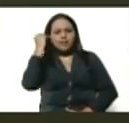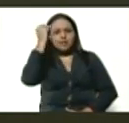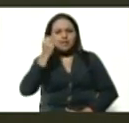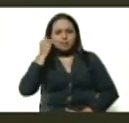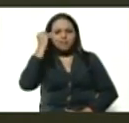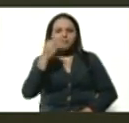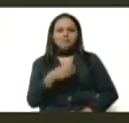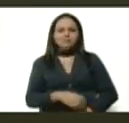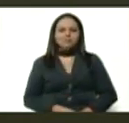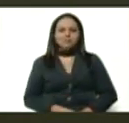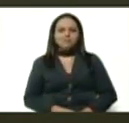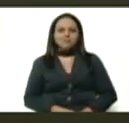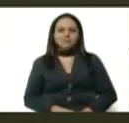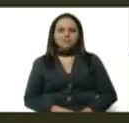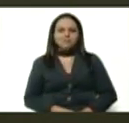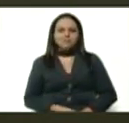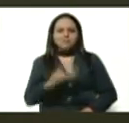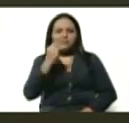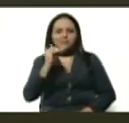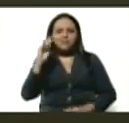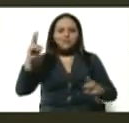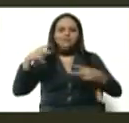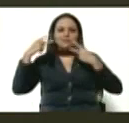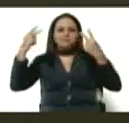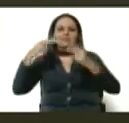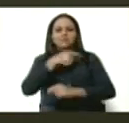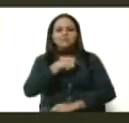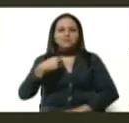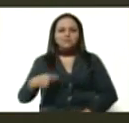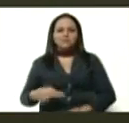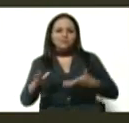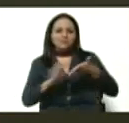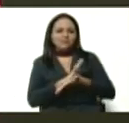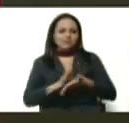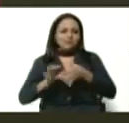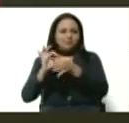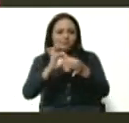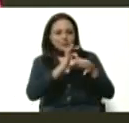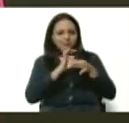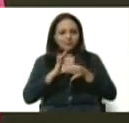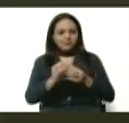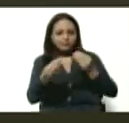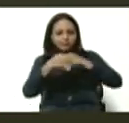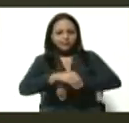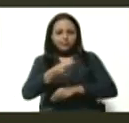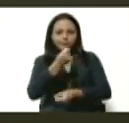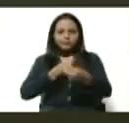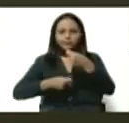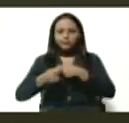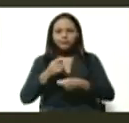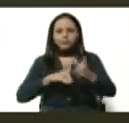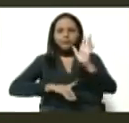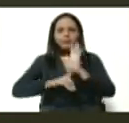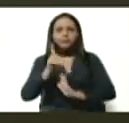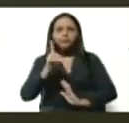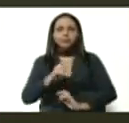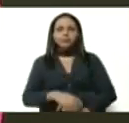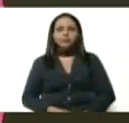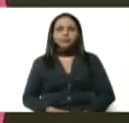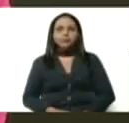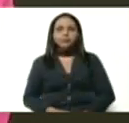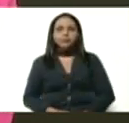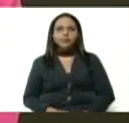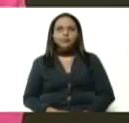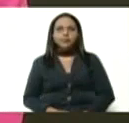marxista en lo que ha sido la victoria de China en la consolidación de una economía en pleno desarrollo, en